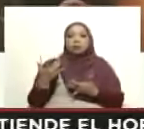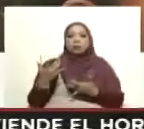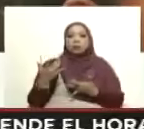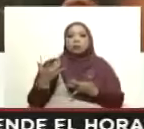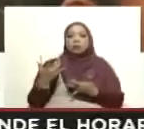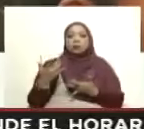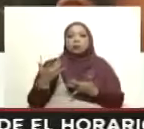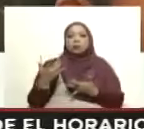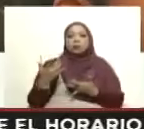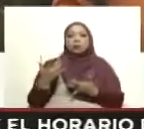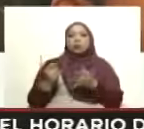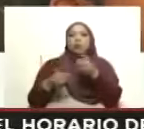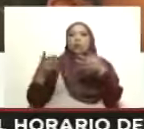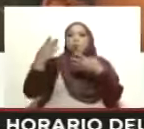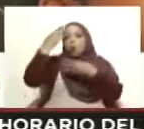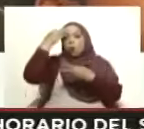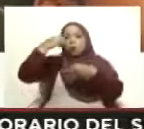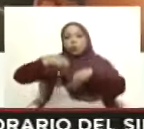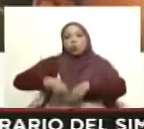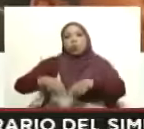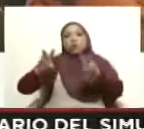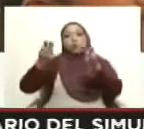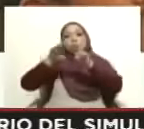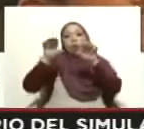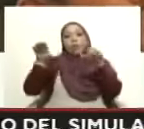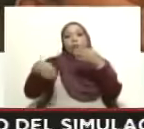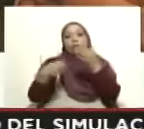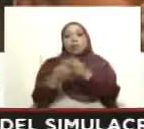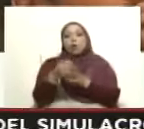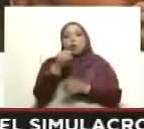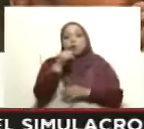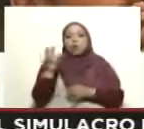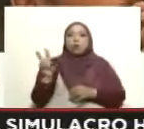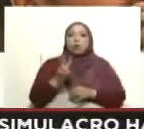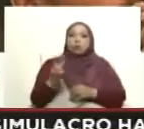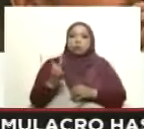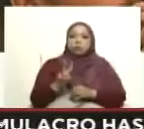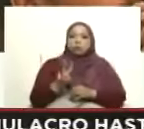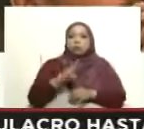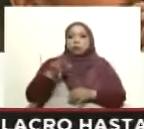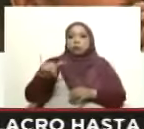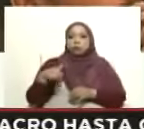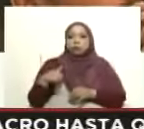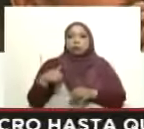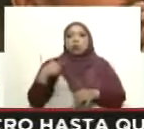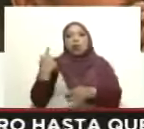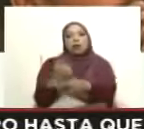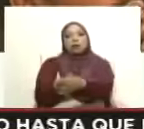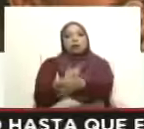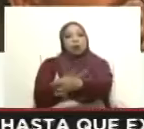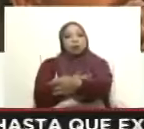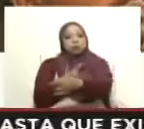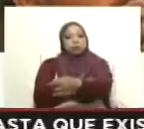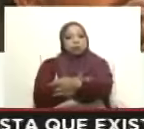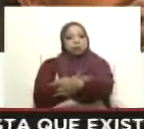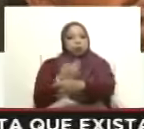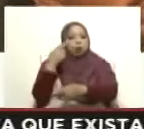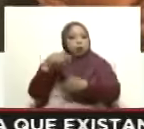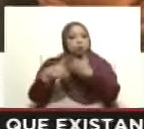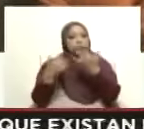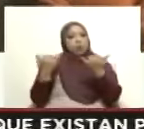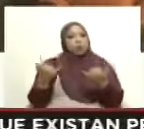para que se conforme el nuevo estado de la guayana esquiva y nuestras hermanas y hermanos de la guayana